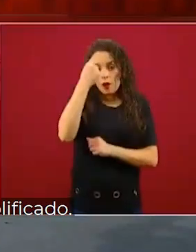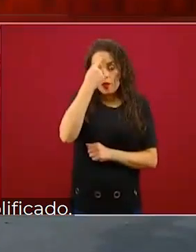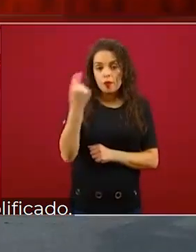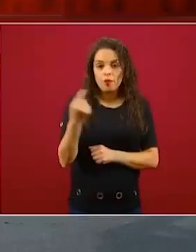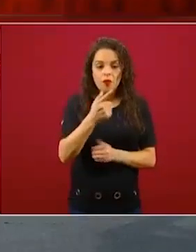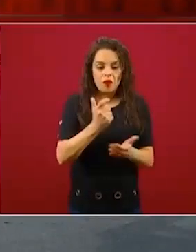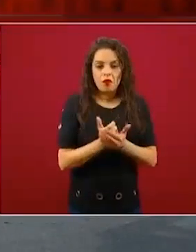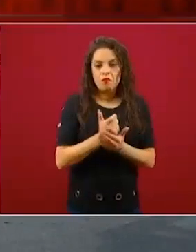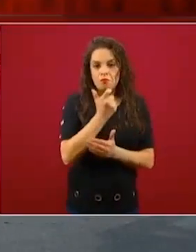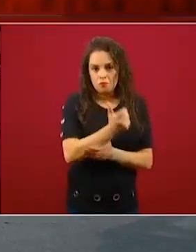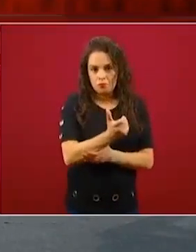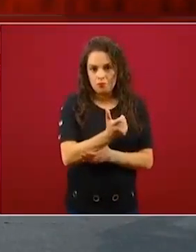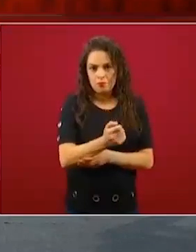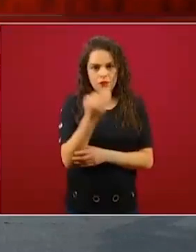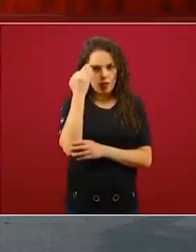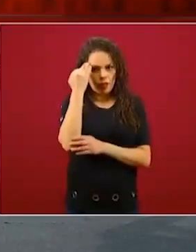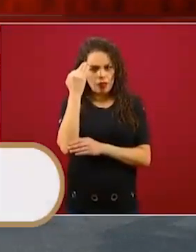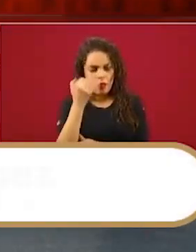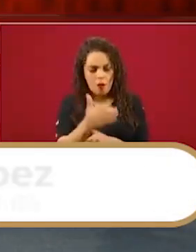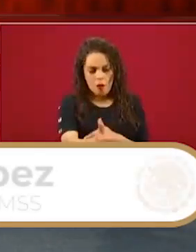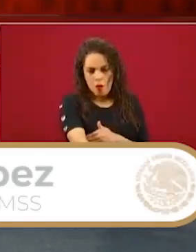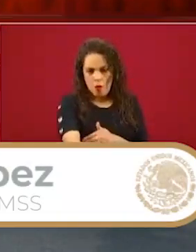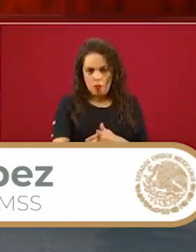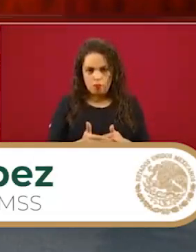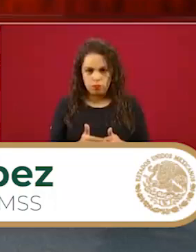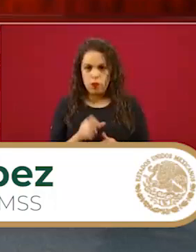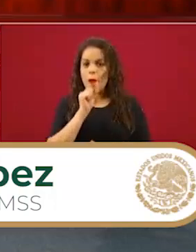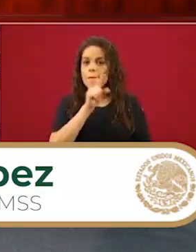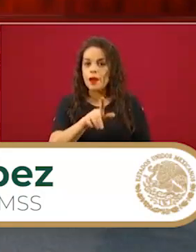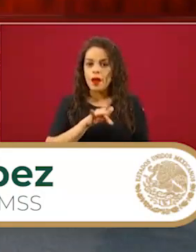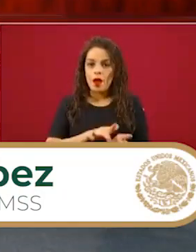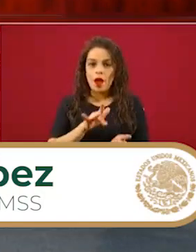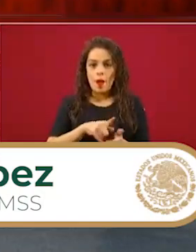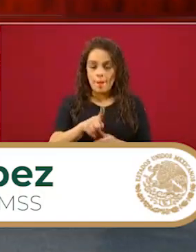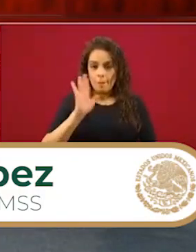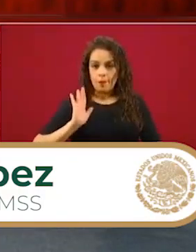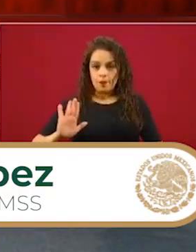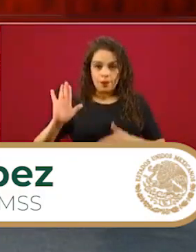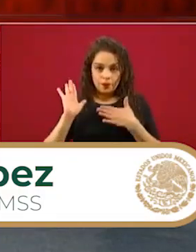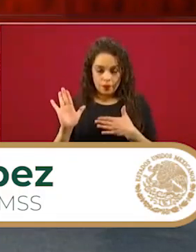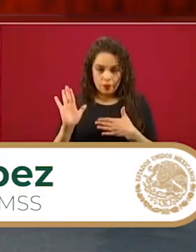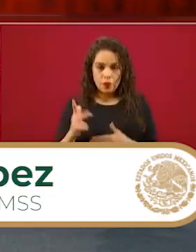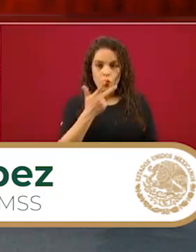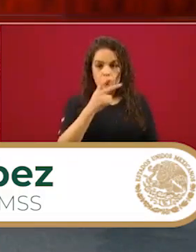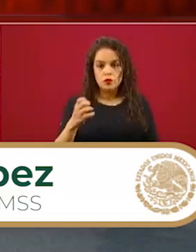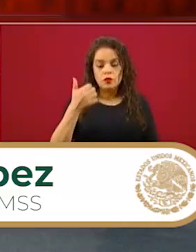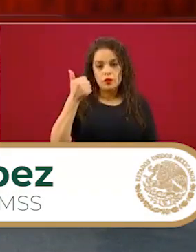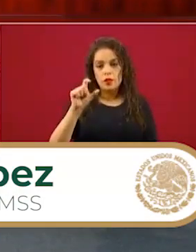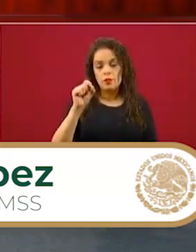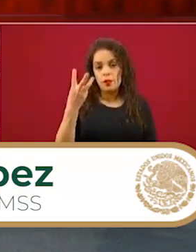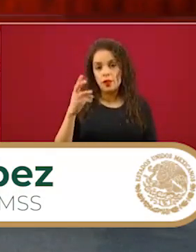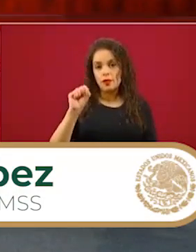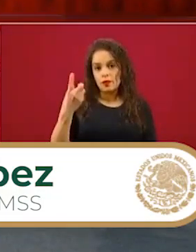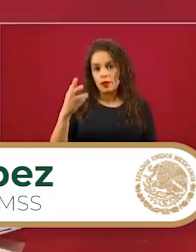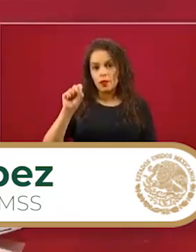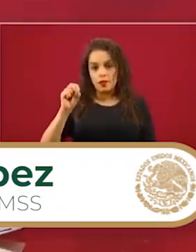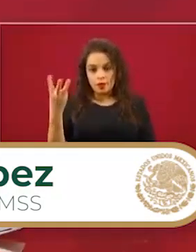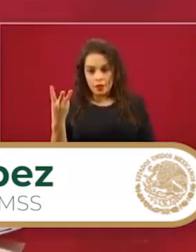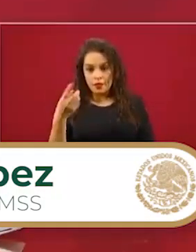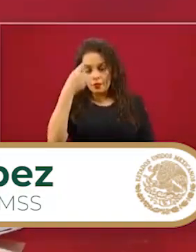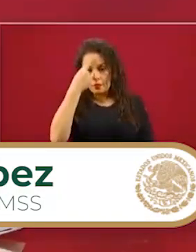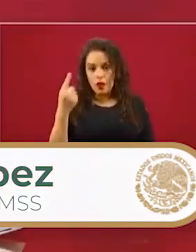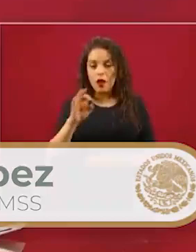simplificado. Les damos, al igual que en apoyo solidario, la opción del 806232323 para que puedan